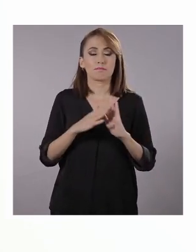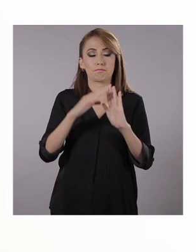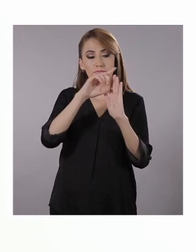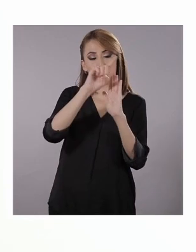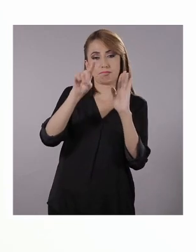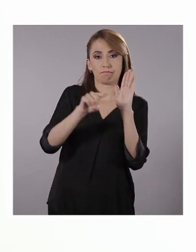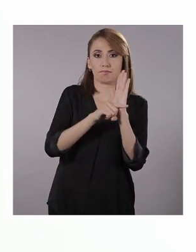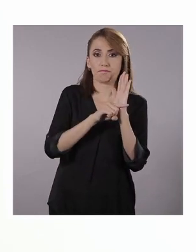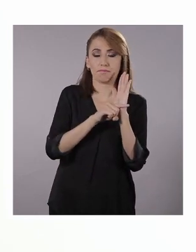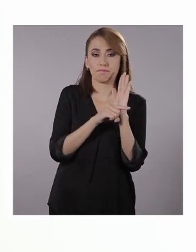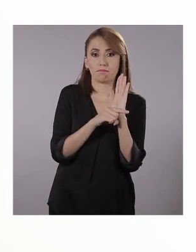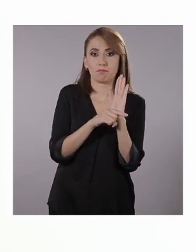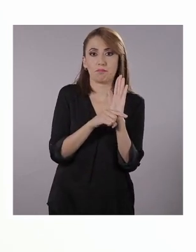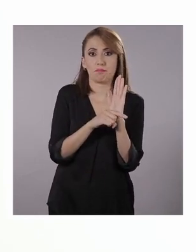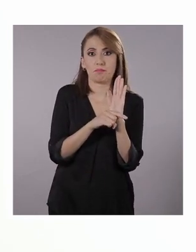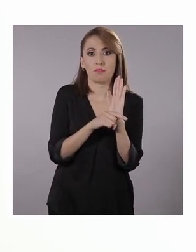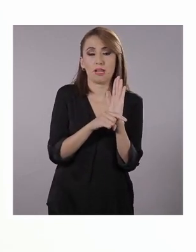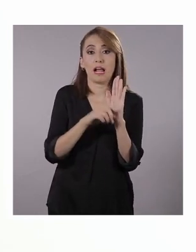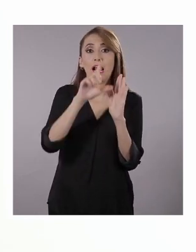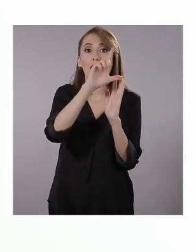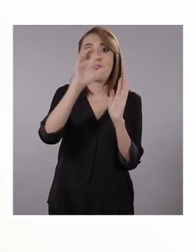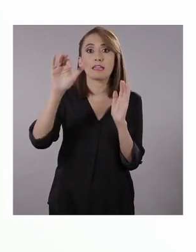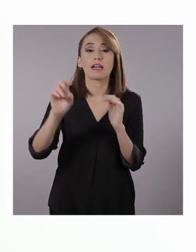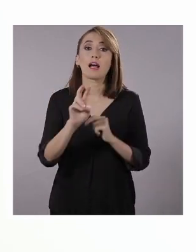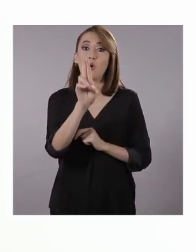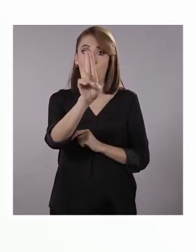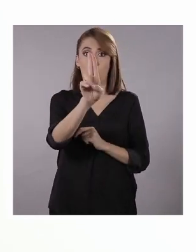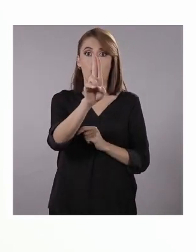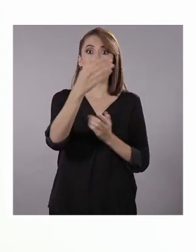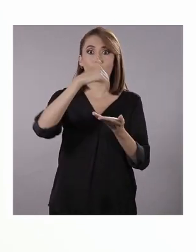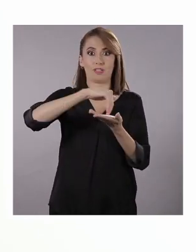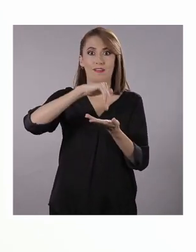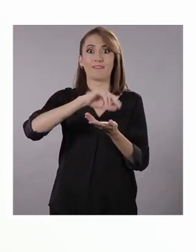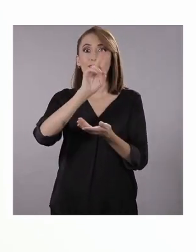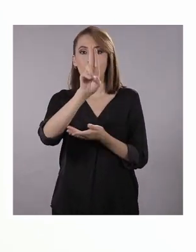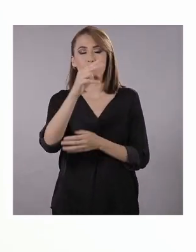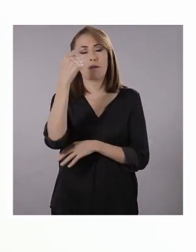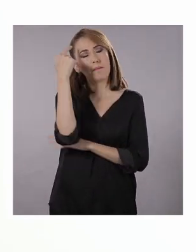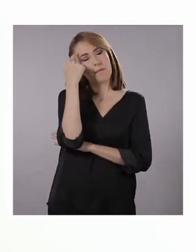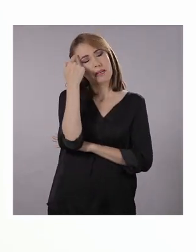punto? Perfecto. Y vamos con la letra U.